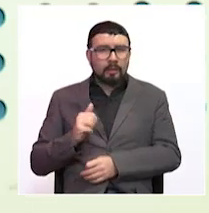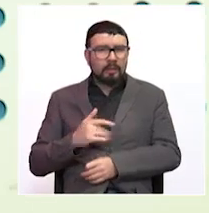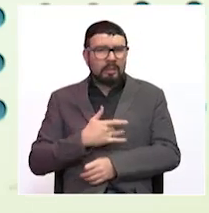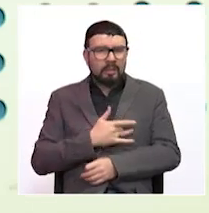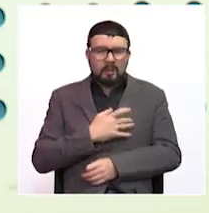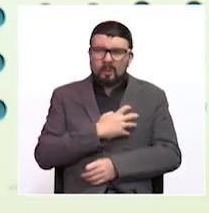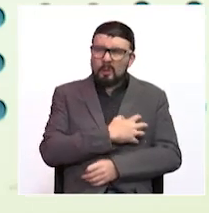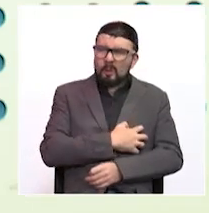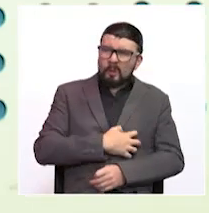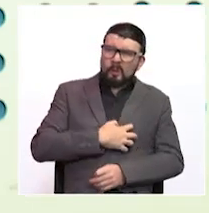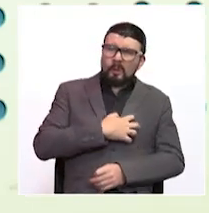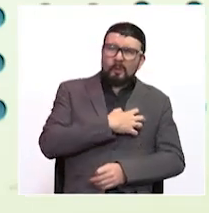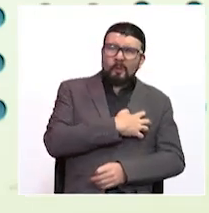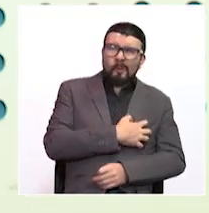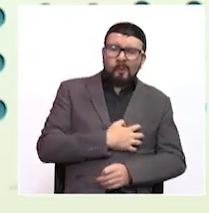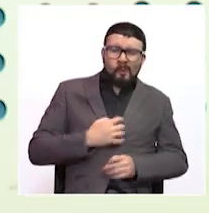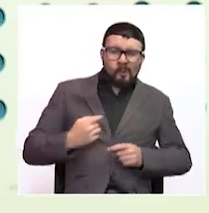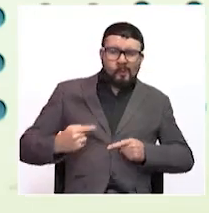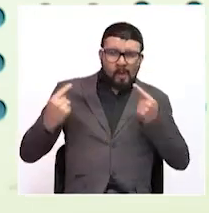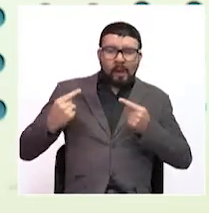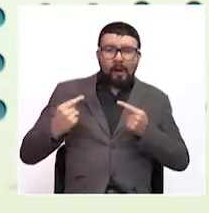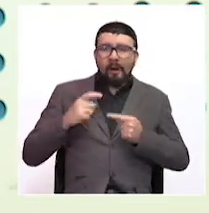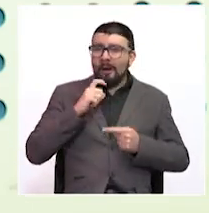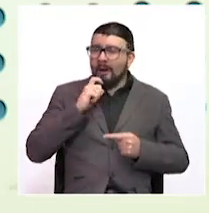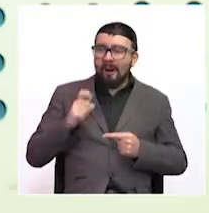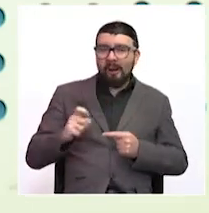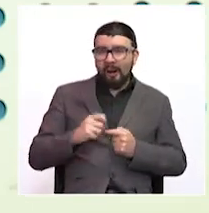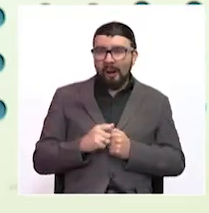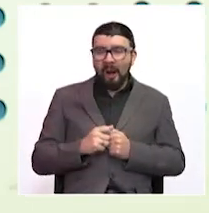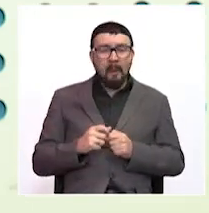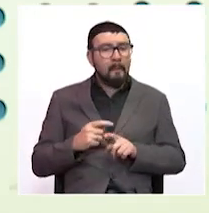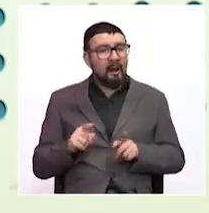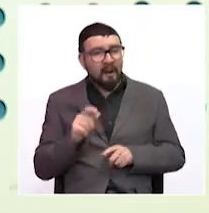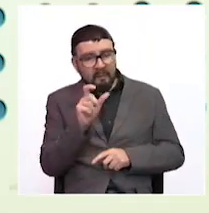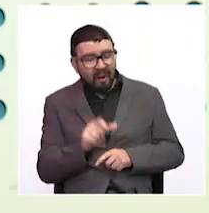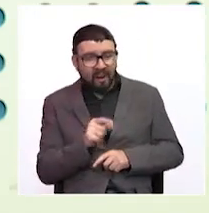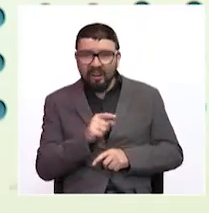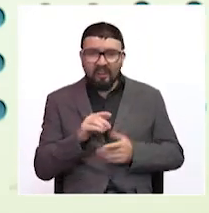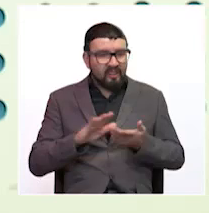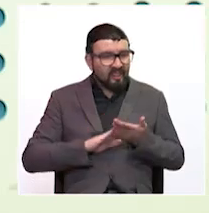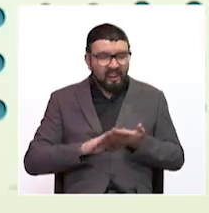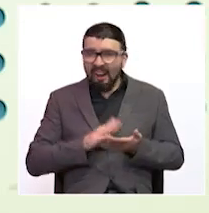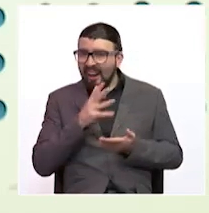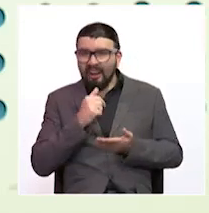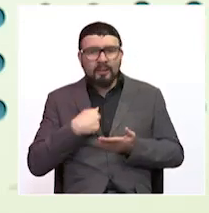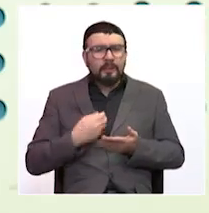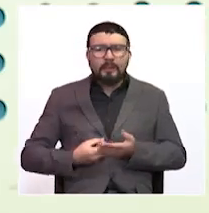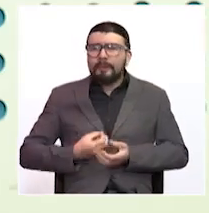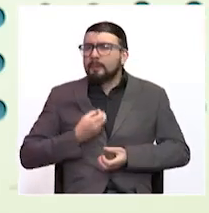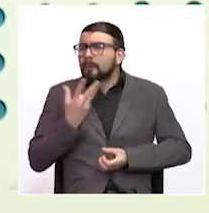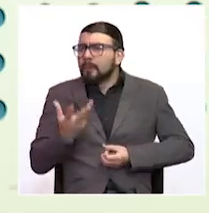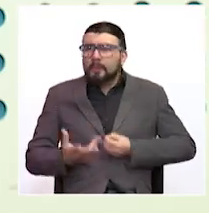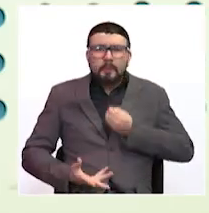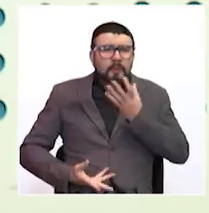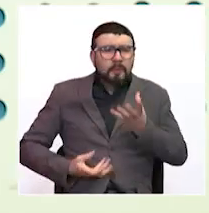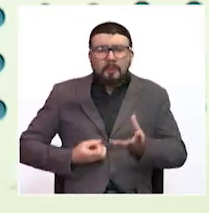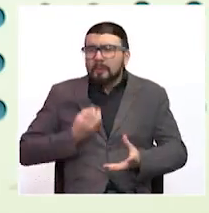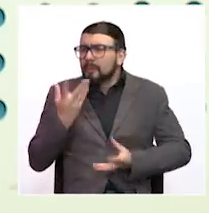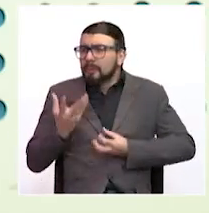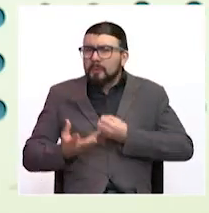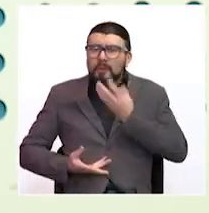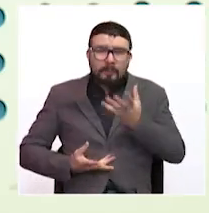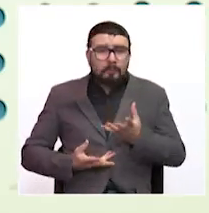internos ahora si la persona no puede encontrar una vía para sacar y para expresar lo que le está incomodando